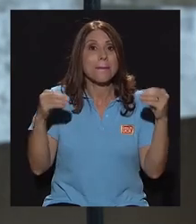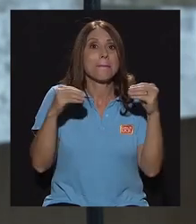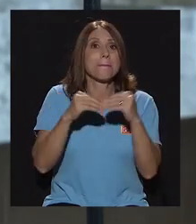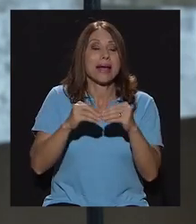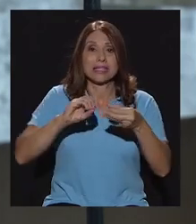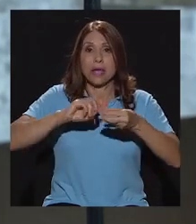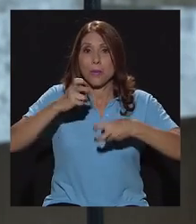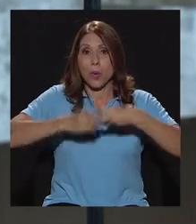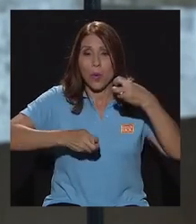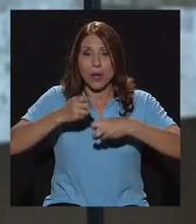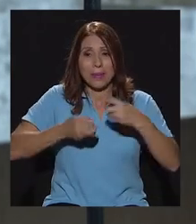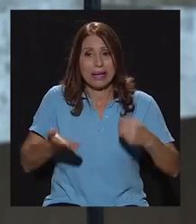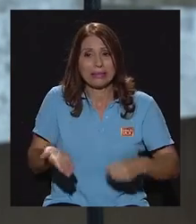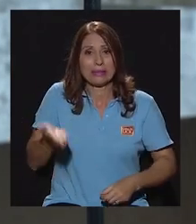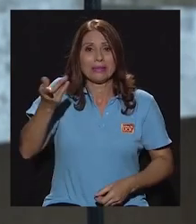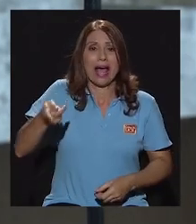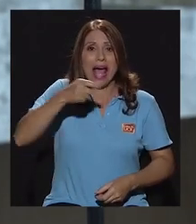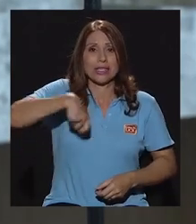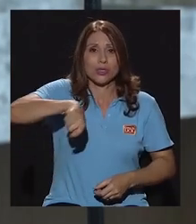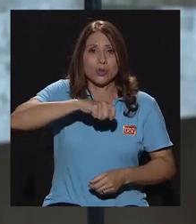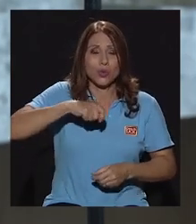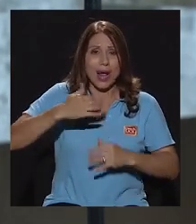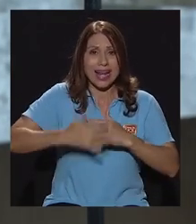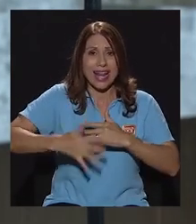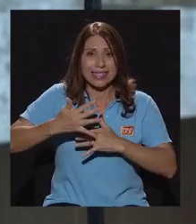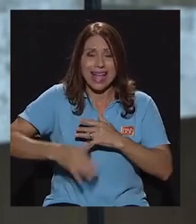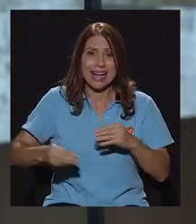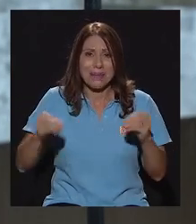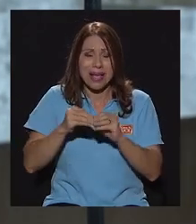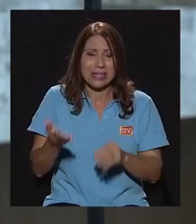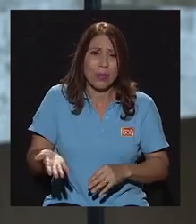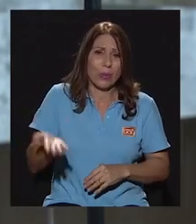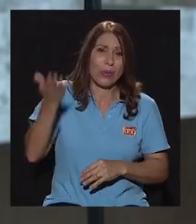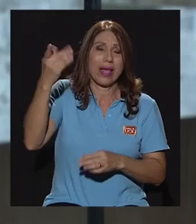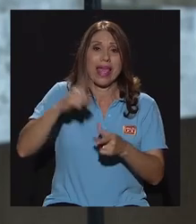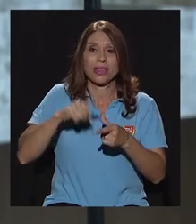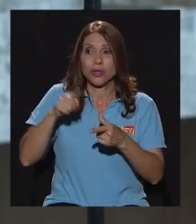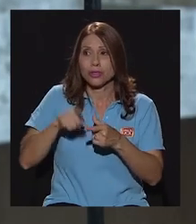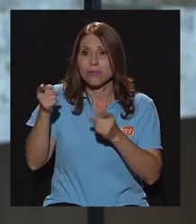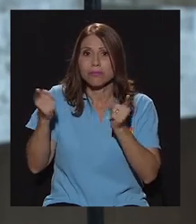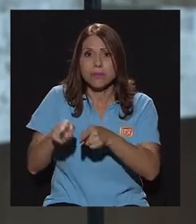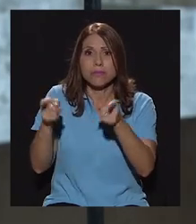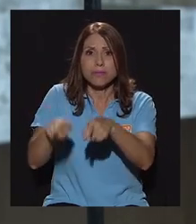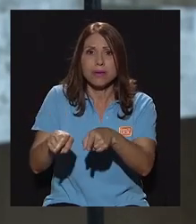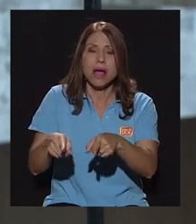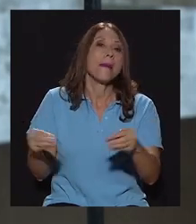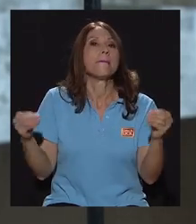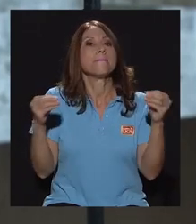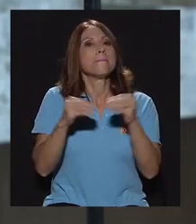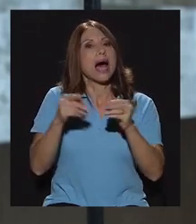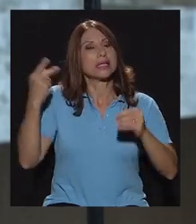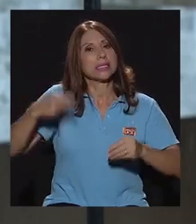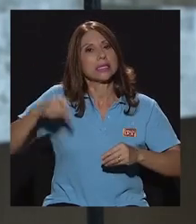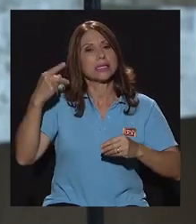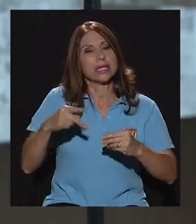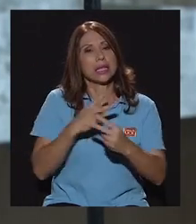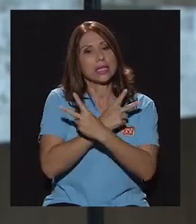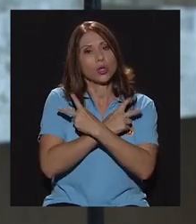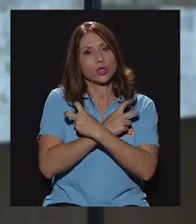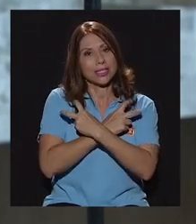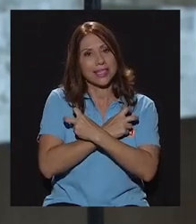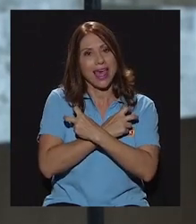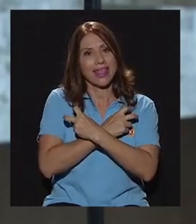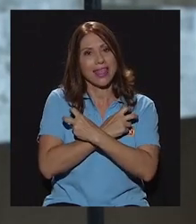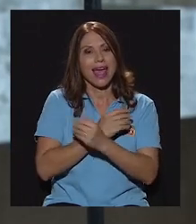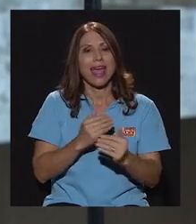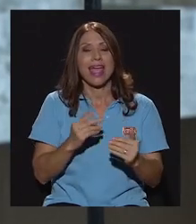estas hiperglicemias, estos cuadros de azúcar elevado en sangre, son los que generan más toxicidad a nivel de